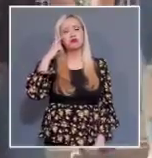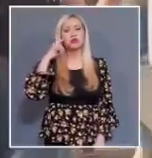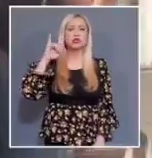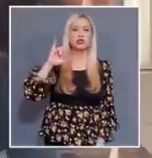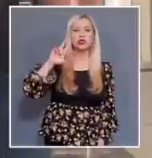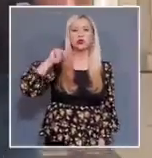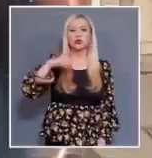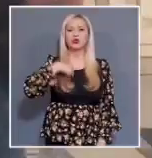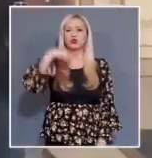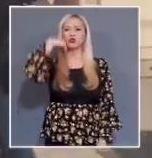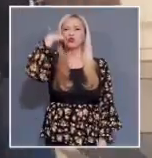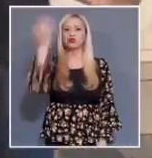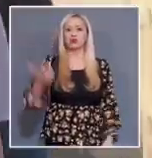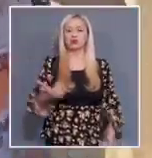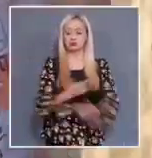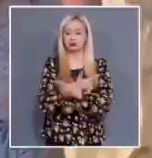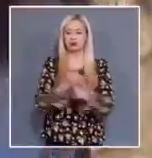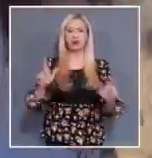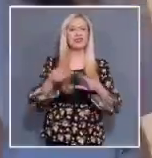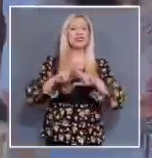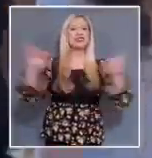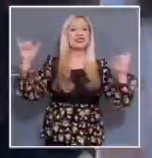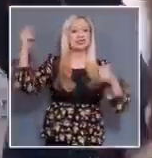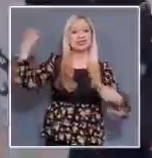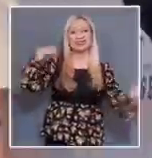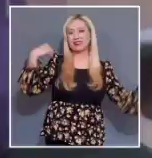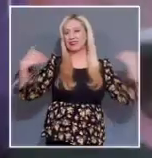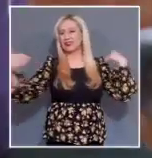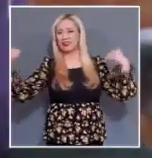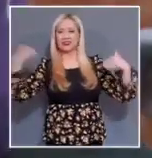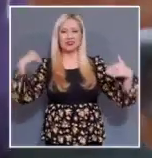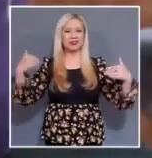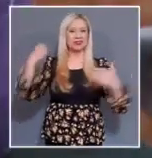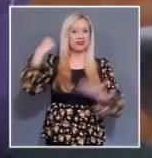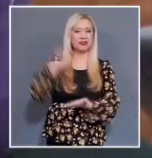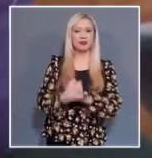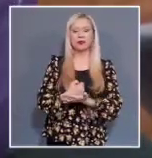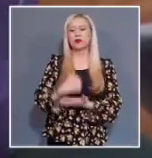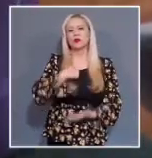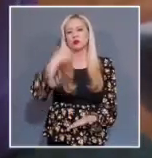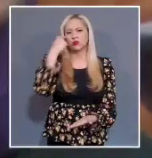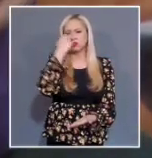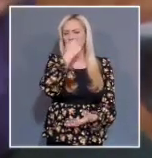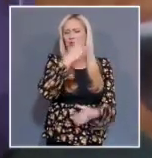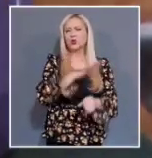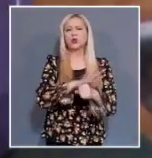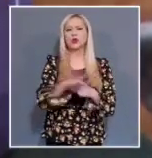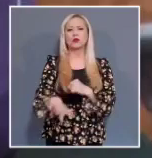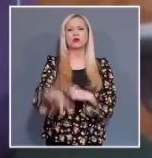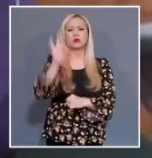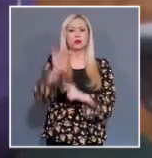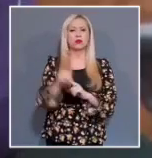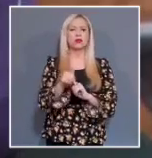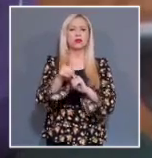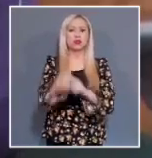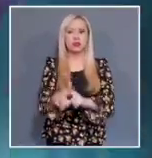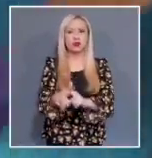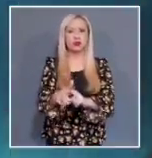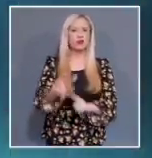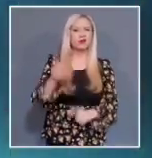y sin coerción de ningún tipo, la decisión que considere más adecuada en cuanto a la continuación o no de la gestación.